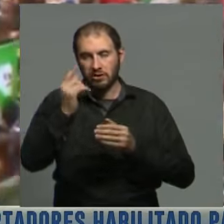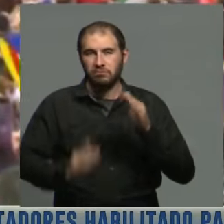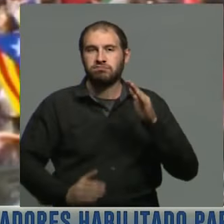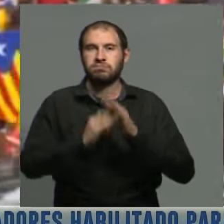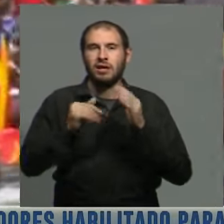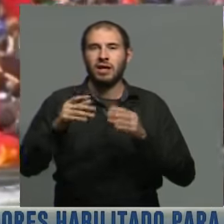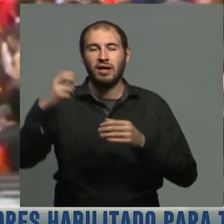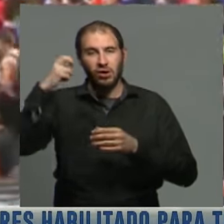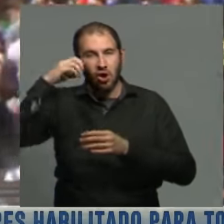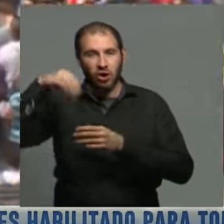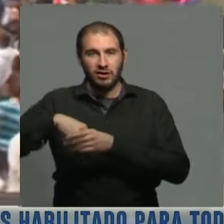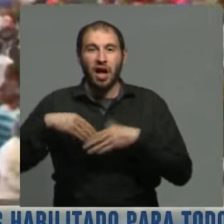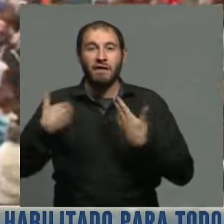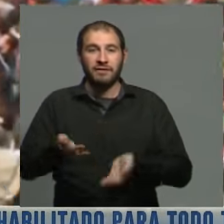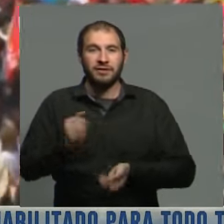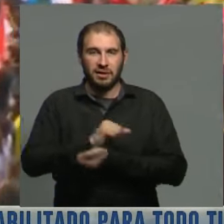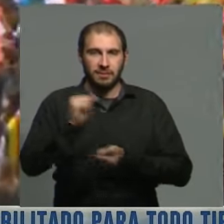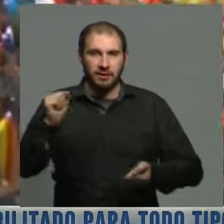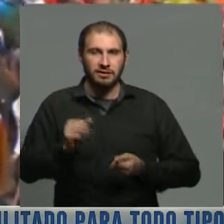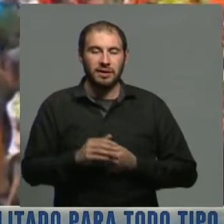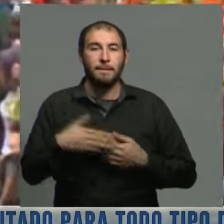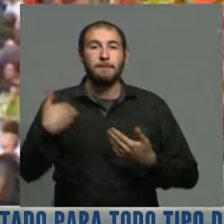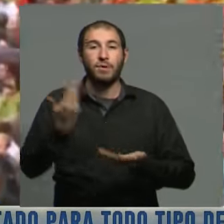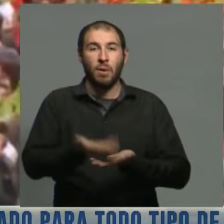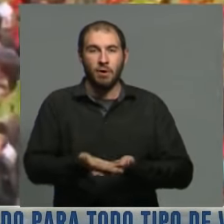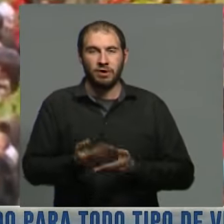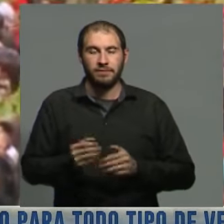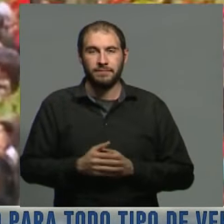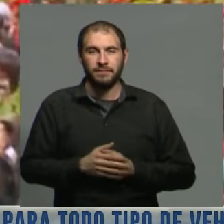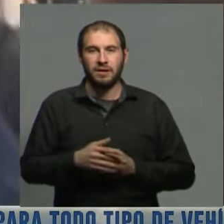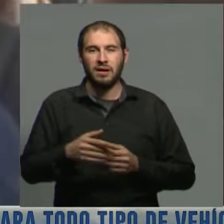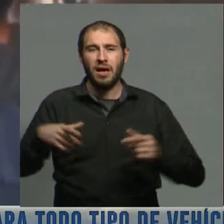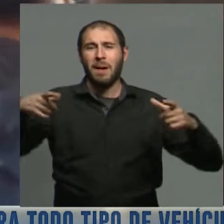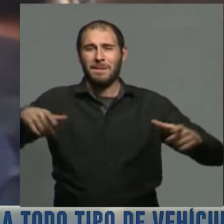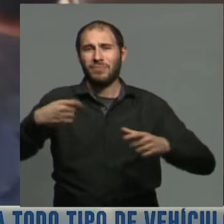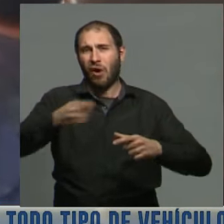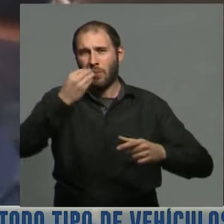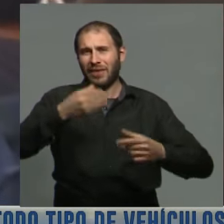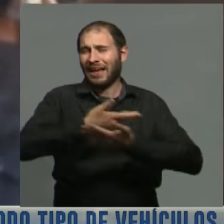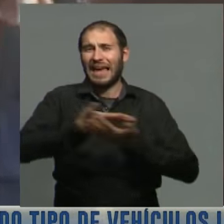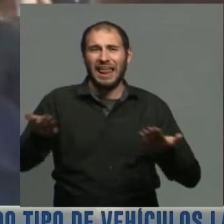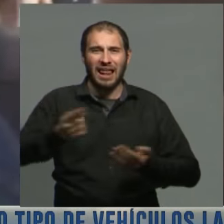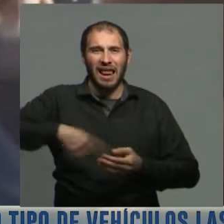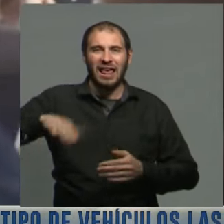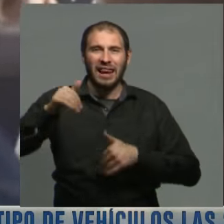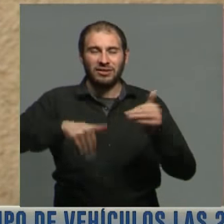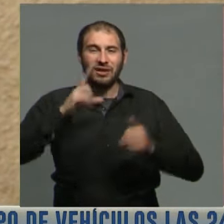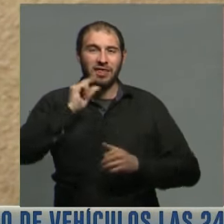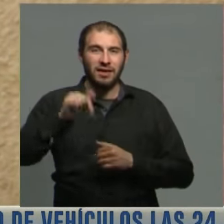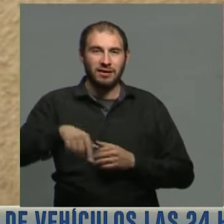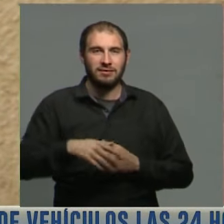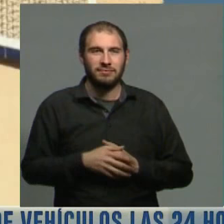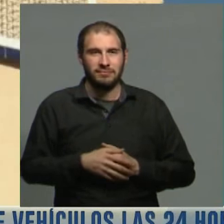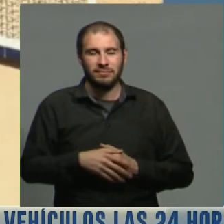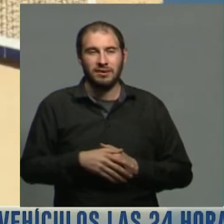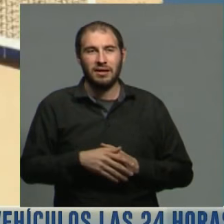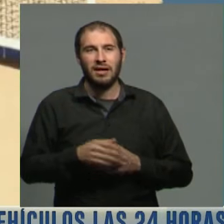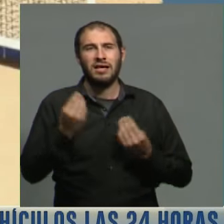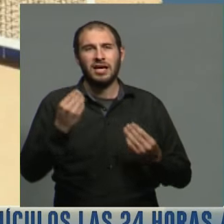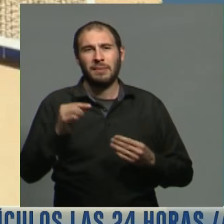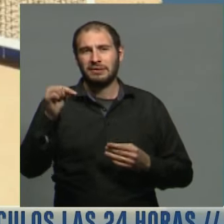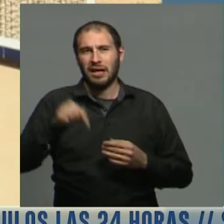el Parlamento en favor de la independencia, que han propuesto hacer una paella masiva insumisa el día de las elecciones. Por lo tanto, la situación